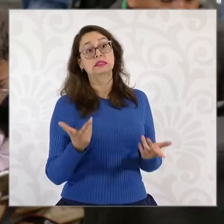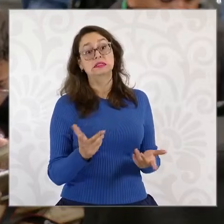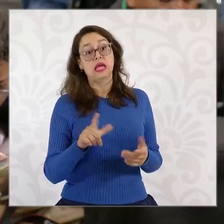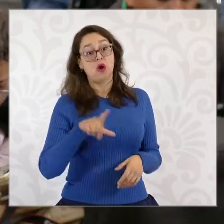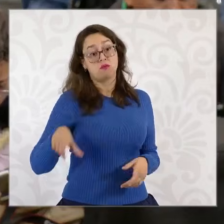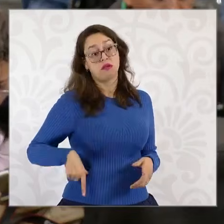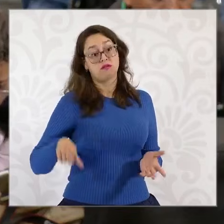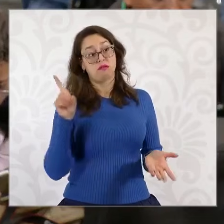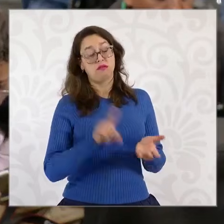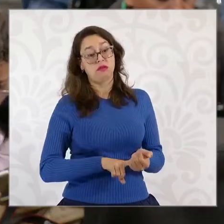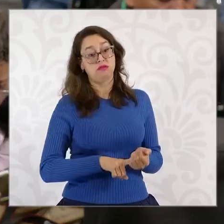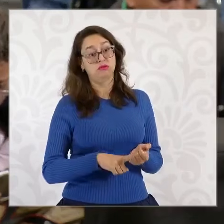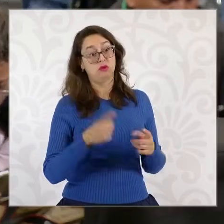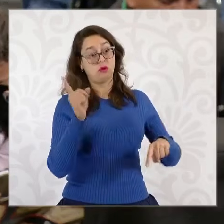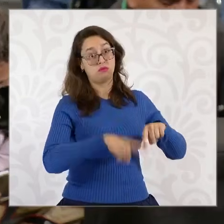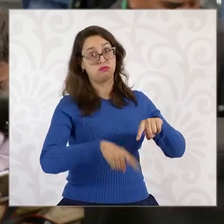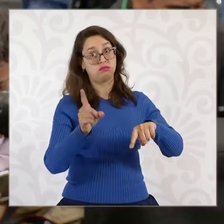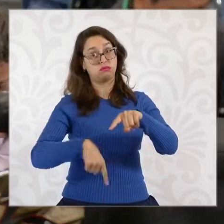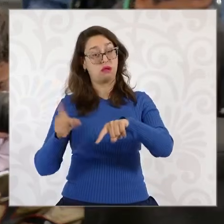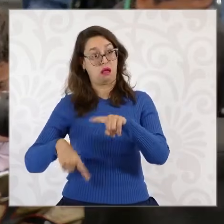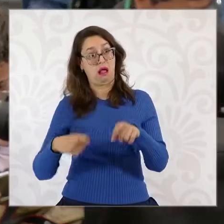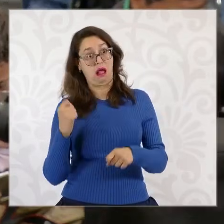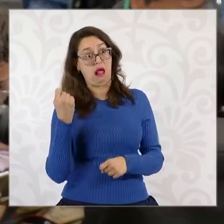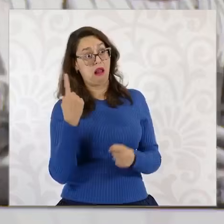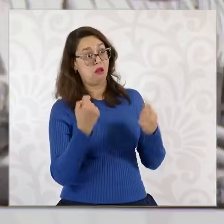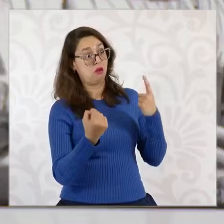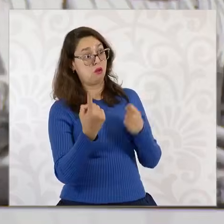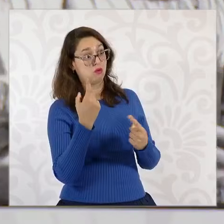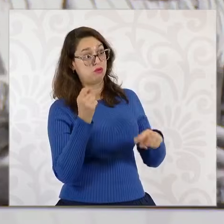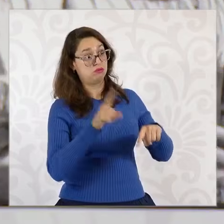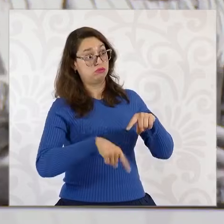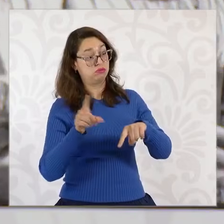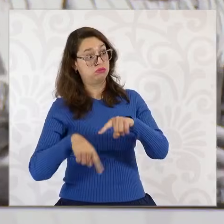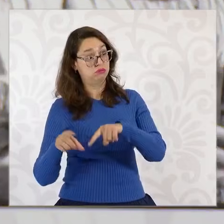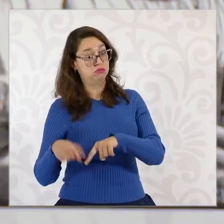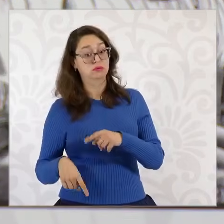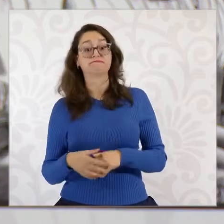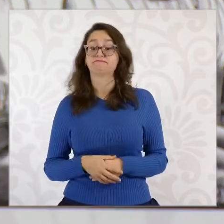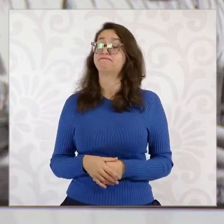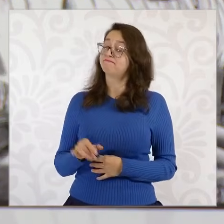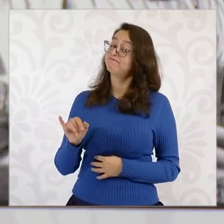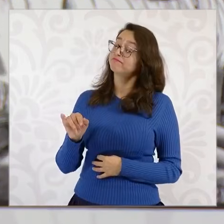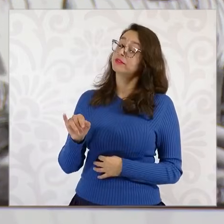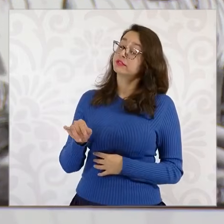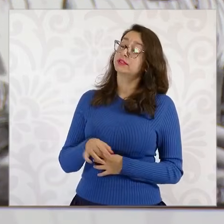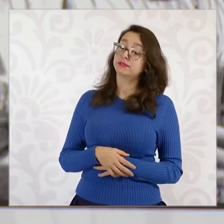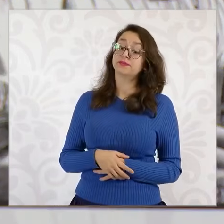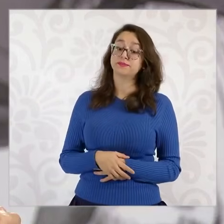de la administración? Sí, no a las becas, no a los programas sociales, no, pero sí habría que adelgazar más el gasto. Sí, estamos